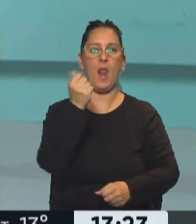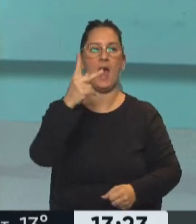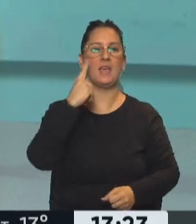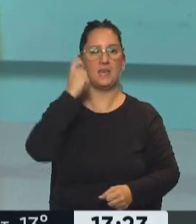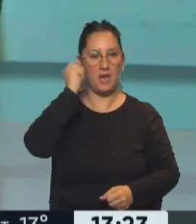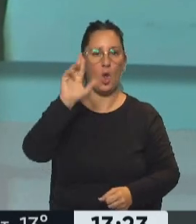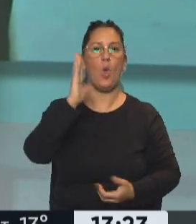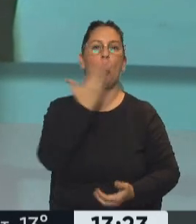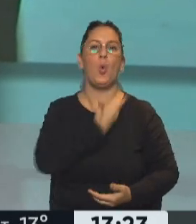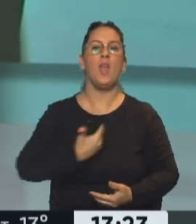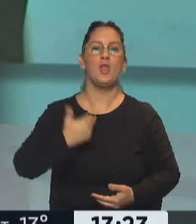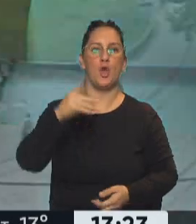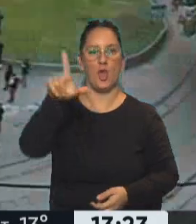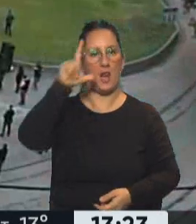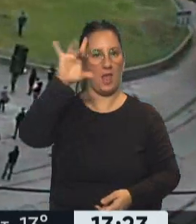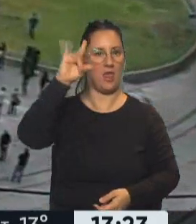dueño del ingenio Ledesma.